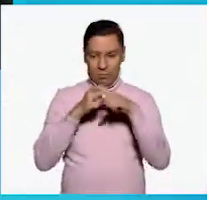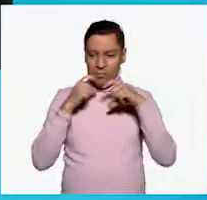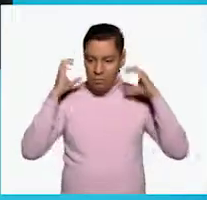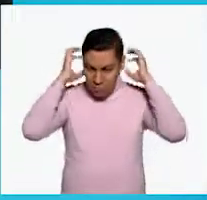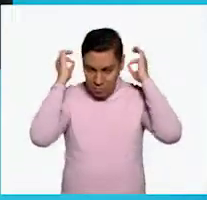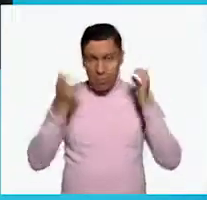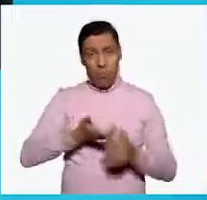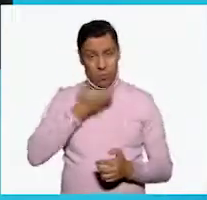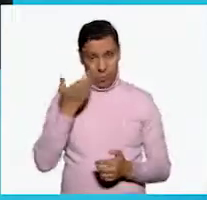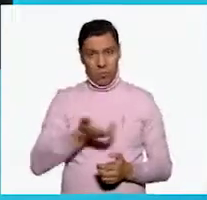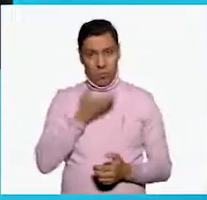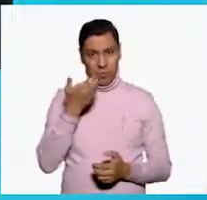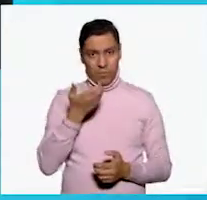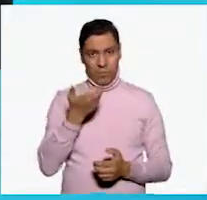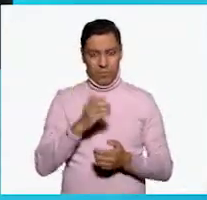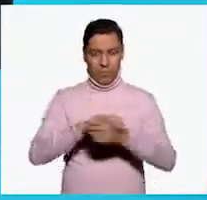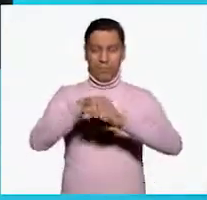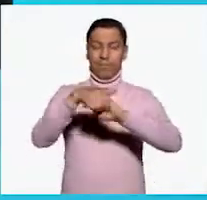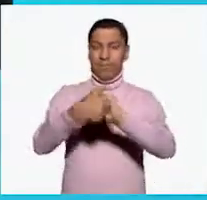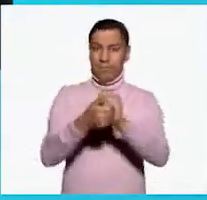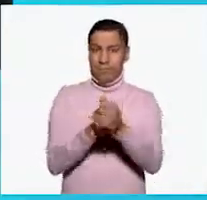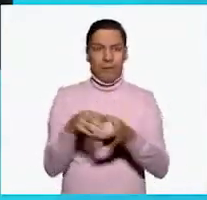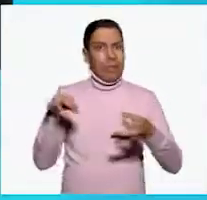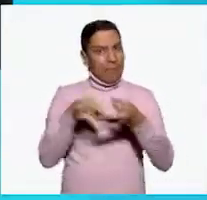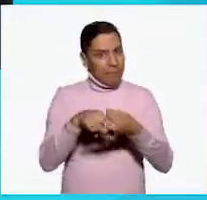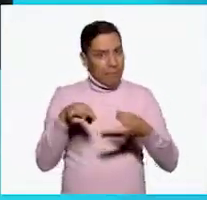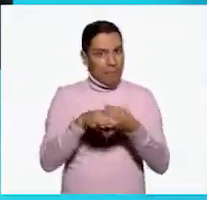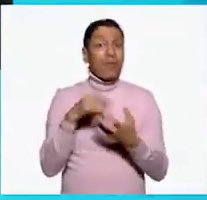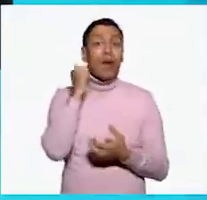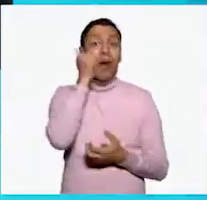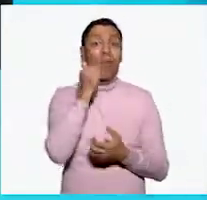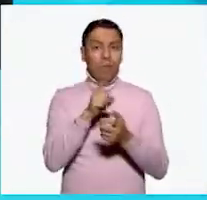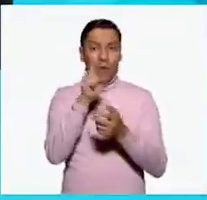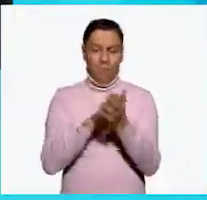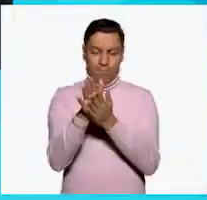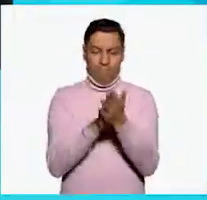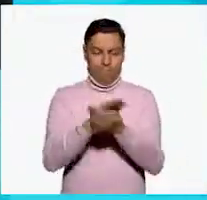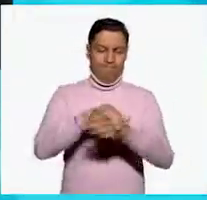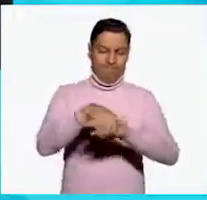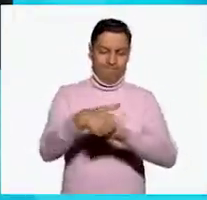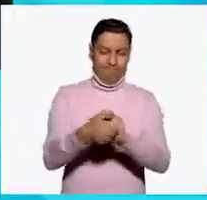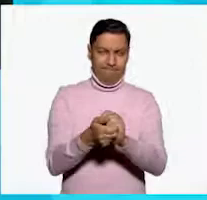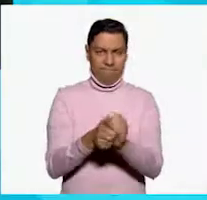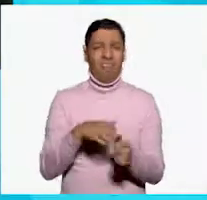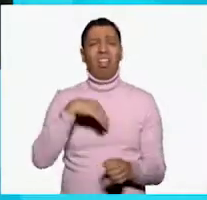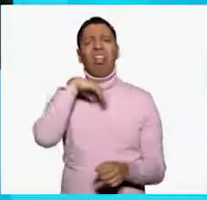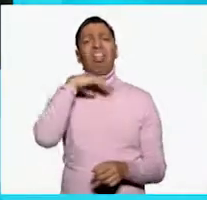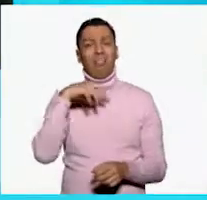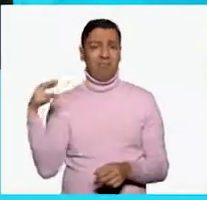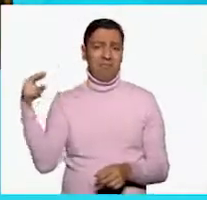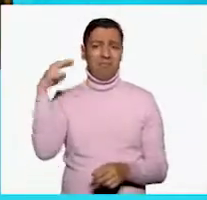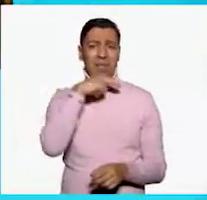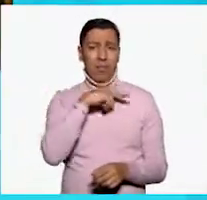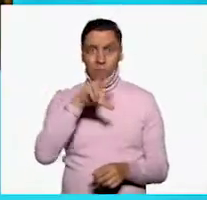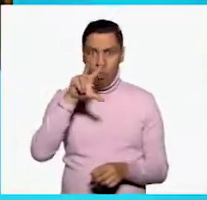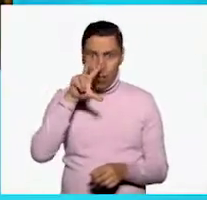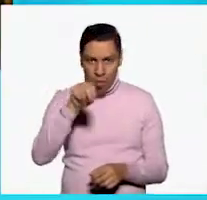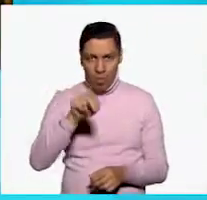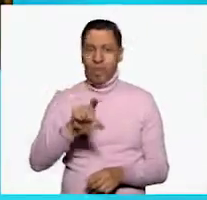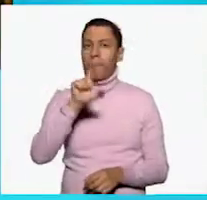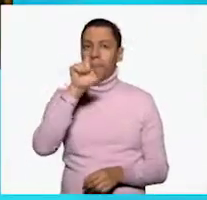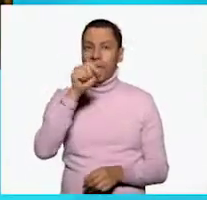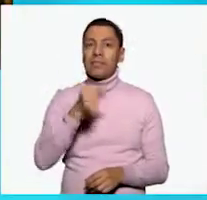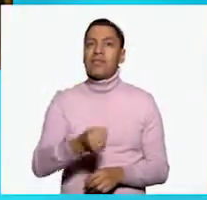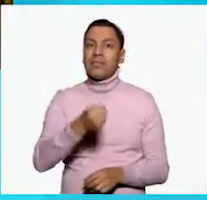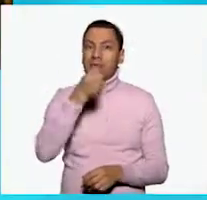cubrebocas. Lava tus manos frecuentemente con agua y con jabón por lo menos durante 20 segundos. Ahora